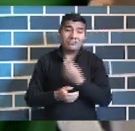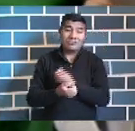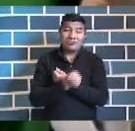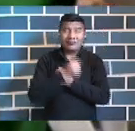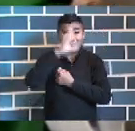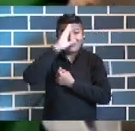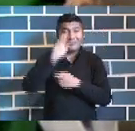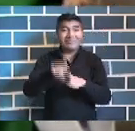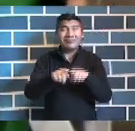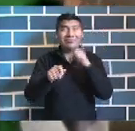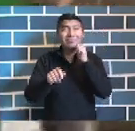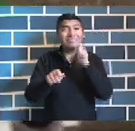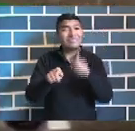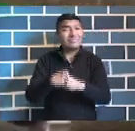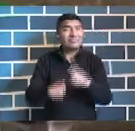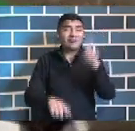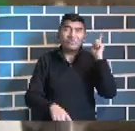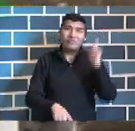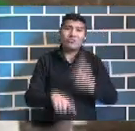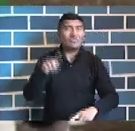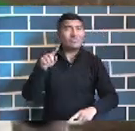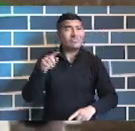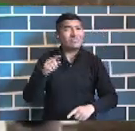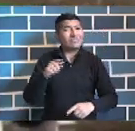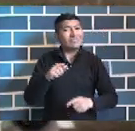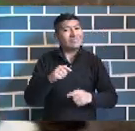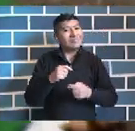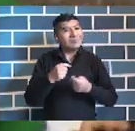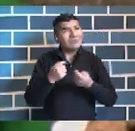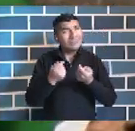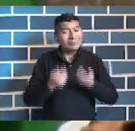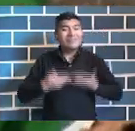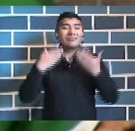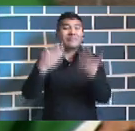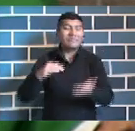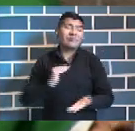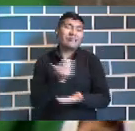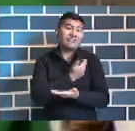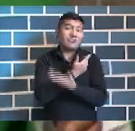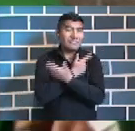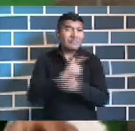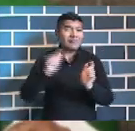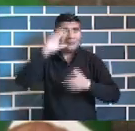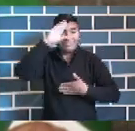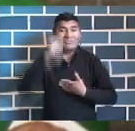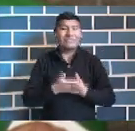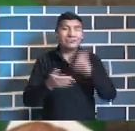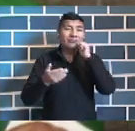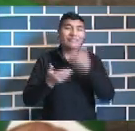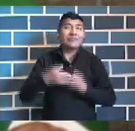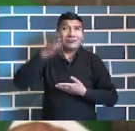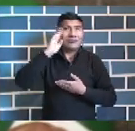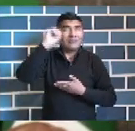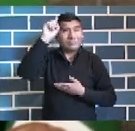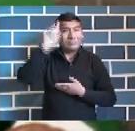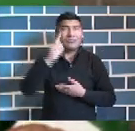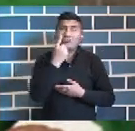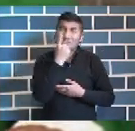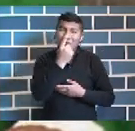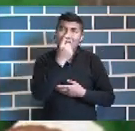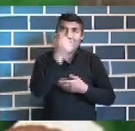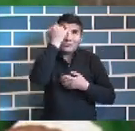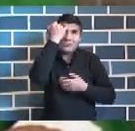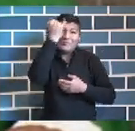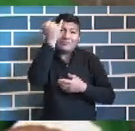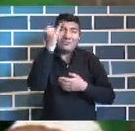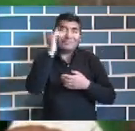hermanos, no podemos rifar nuestra libertad de hijos de Dios por una determinada